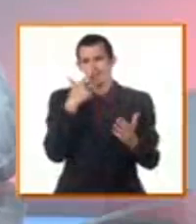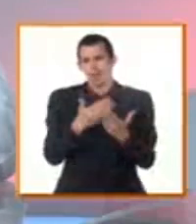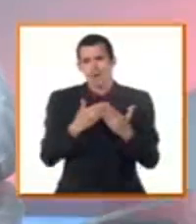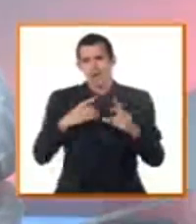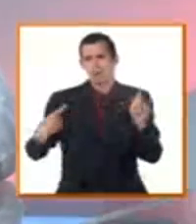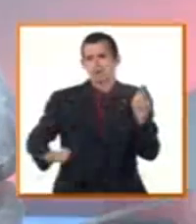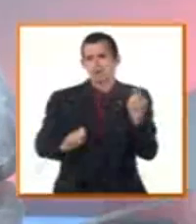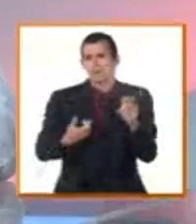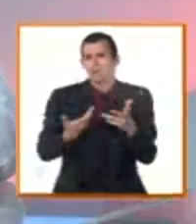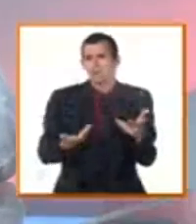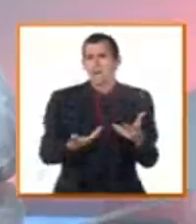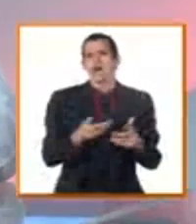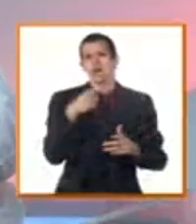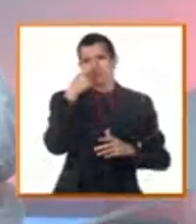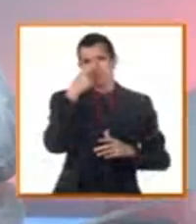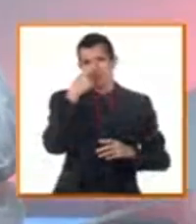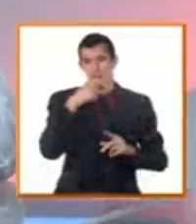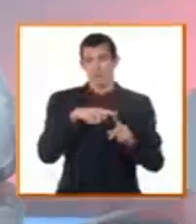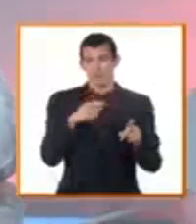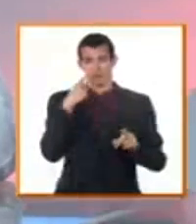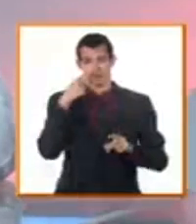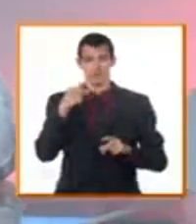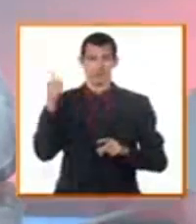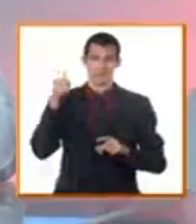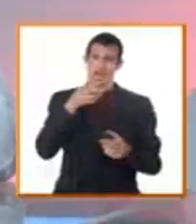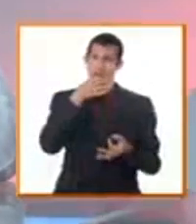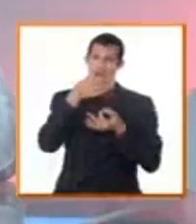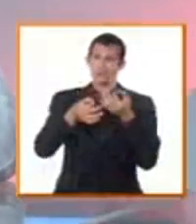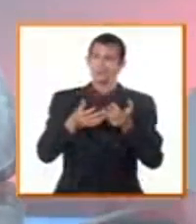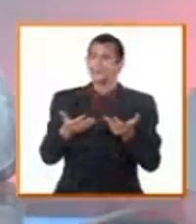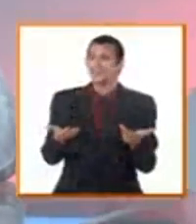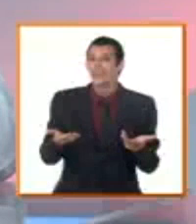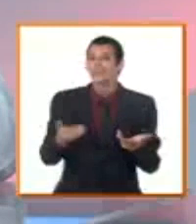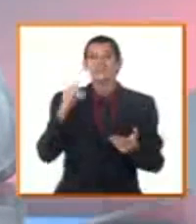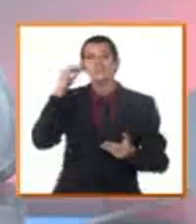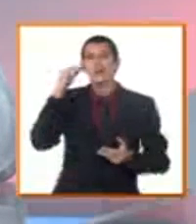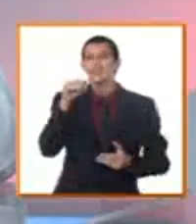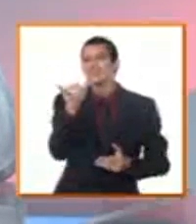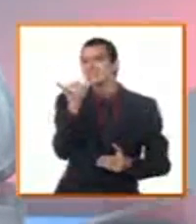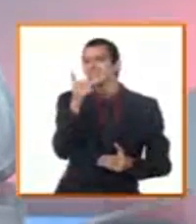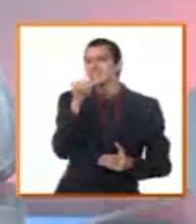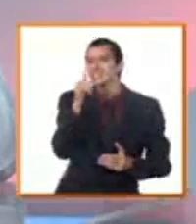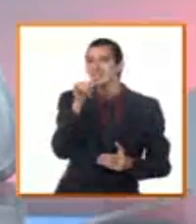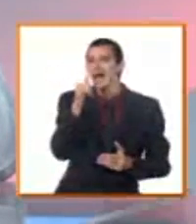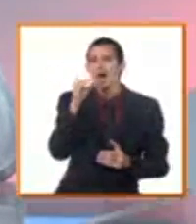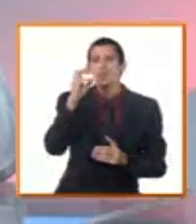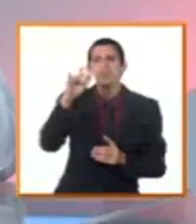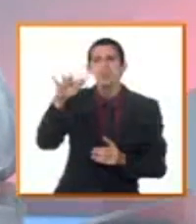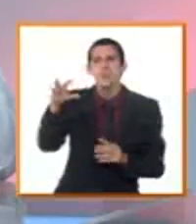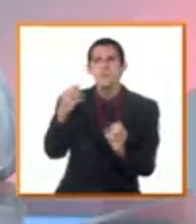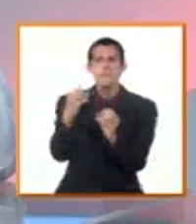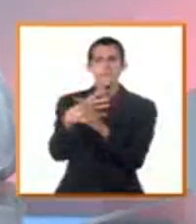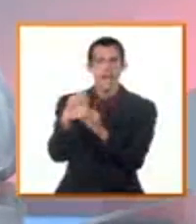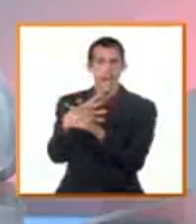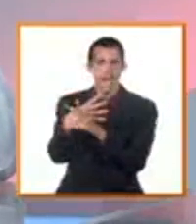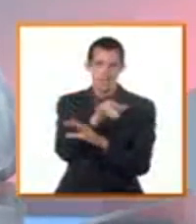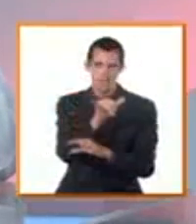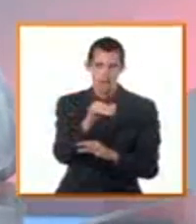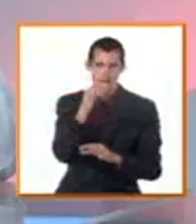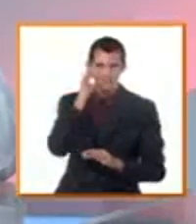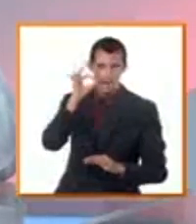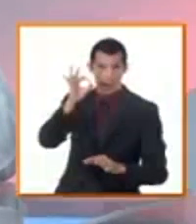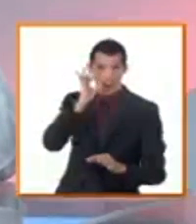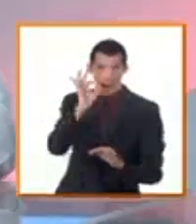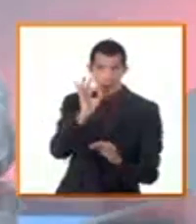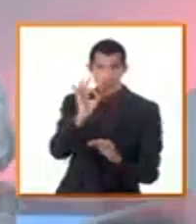cigarrillos. No hablo más, ya se vio en el material. Para nosotros es una prioridad determinar en este tipo de instrumentos cuáles puedan estar o no vinculados